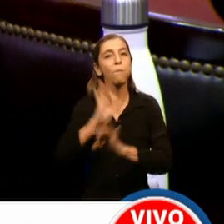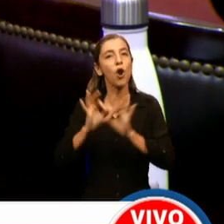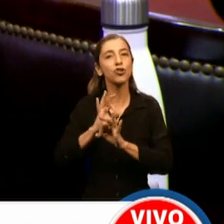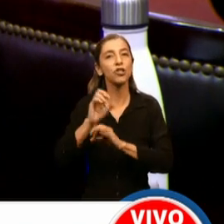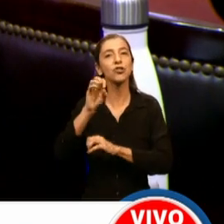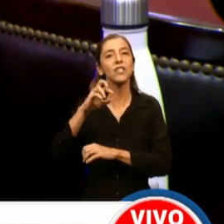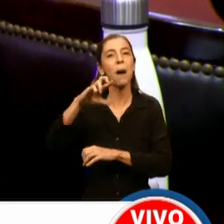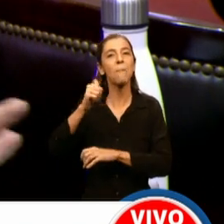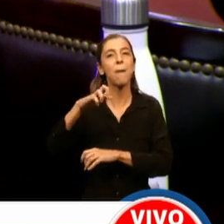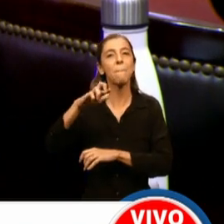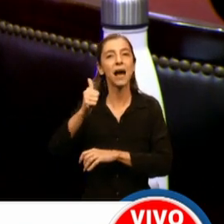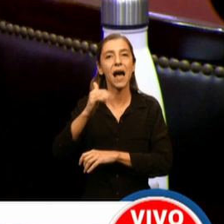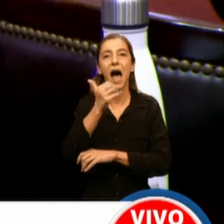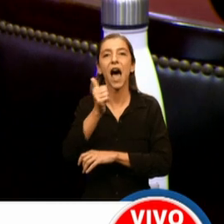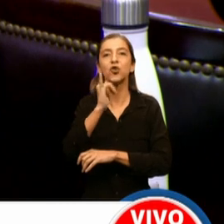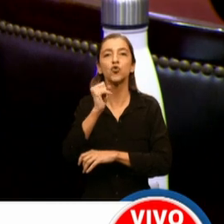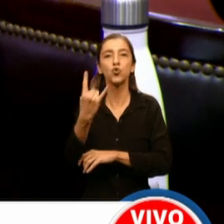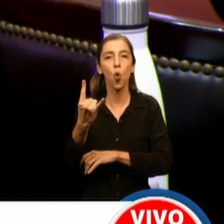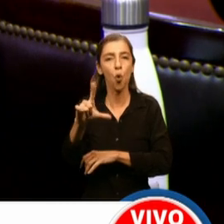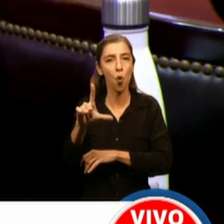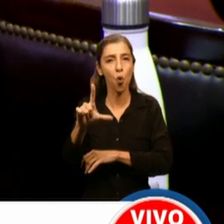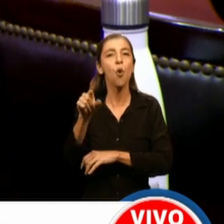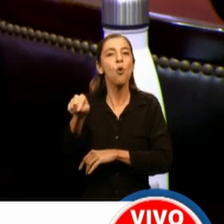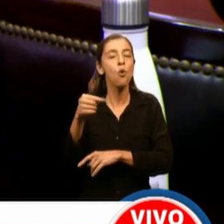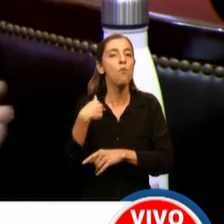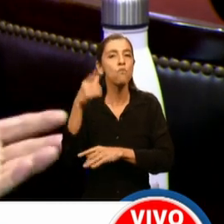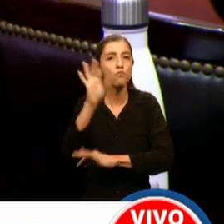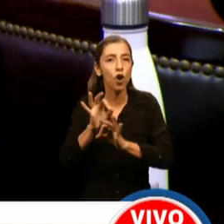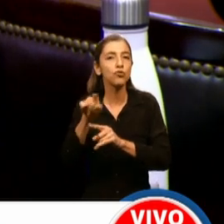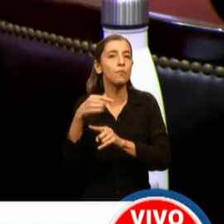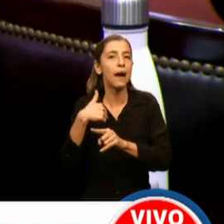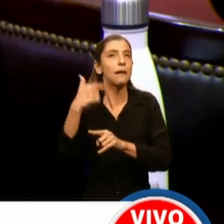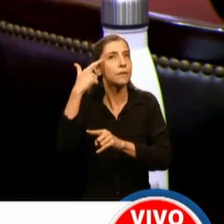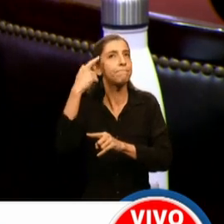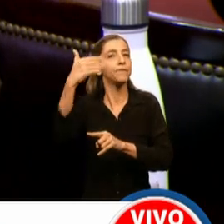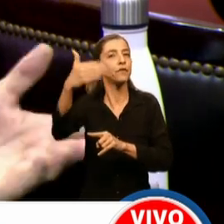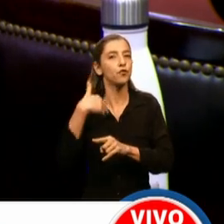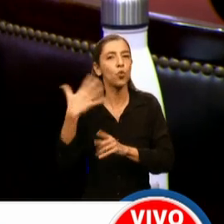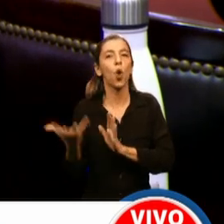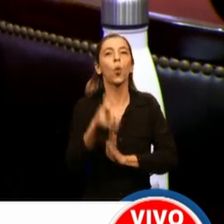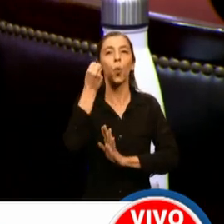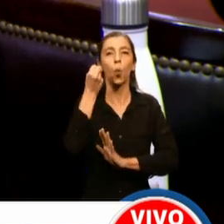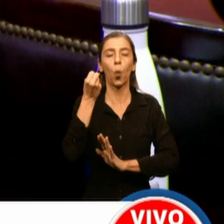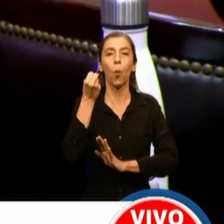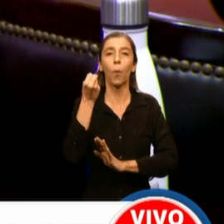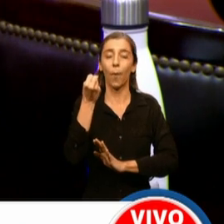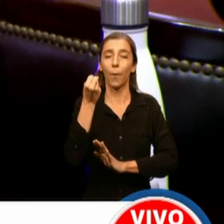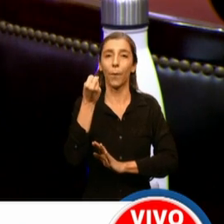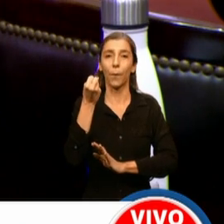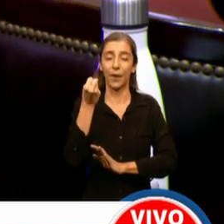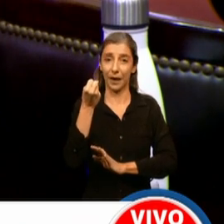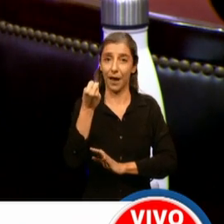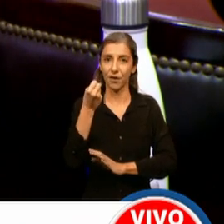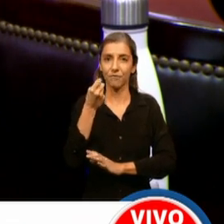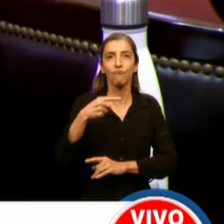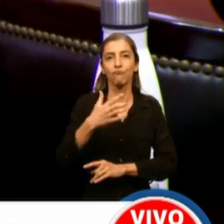seguramente significa recuperar todo lo que tiene que ver con nuestra con